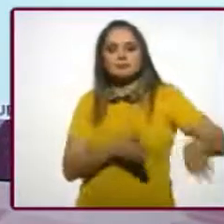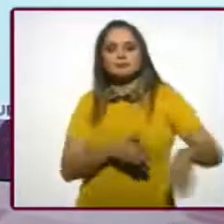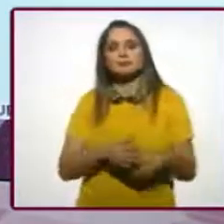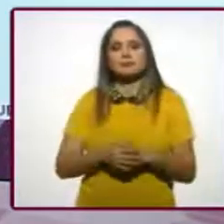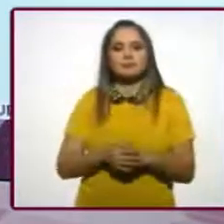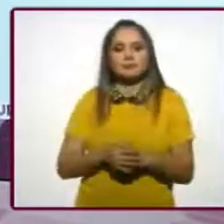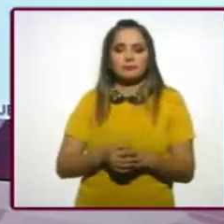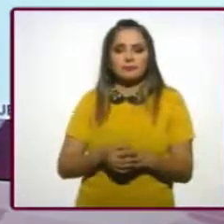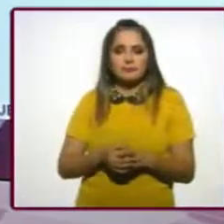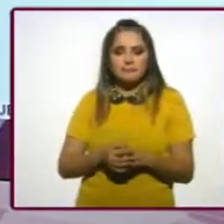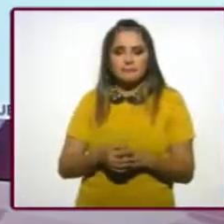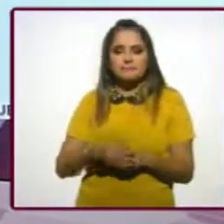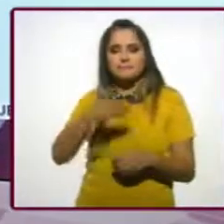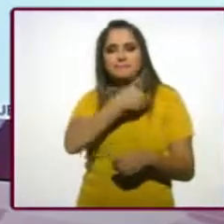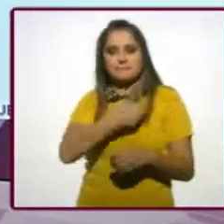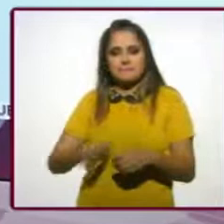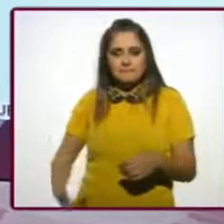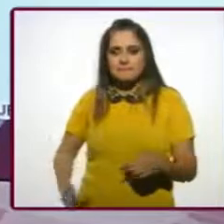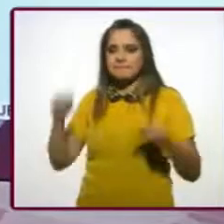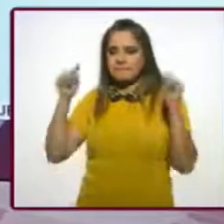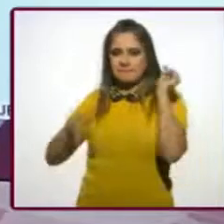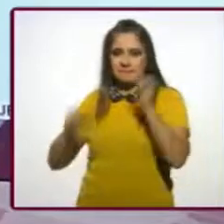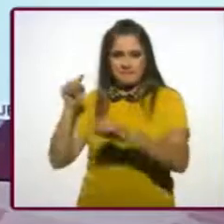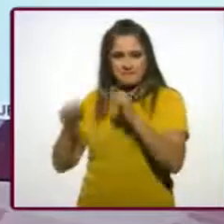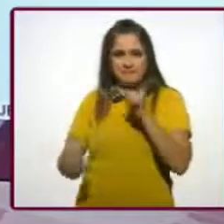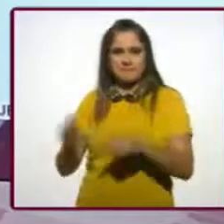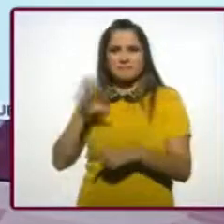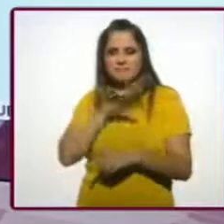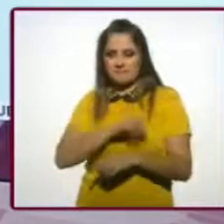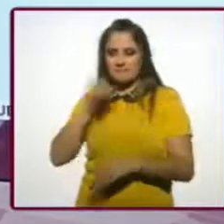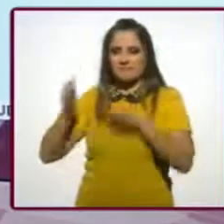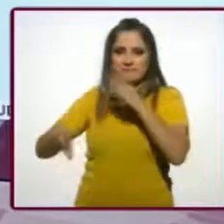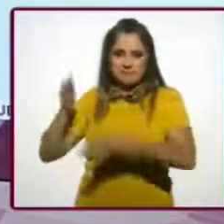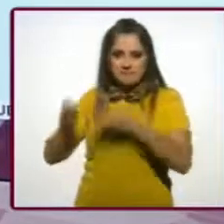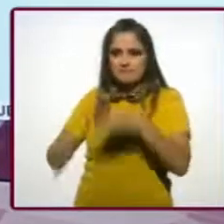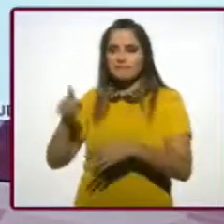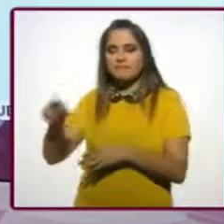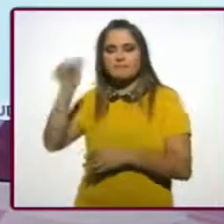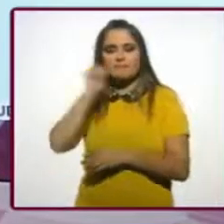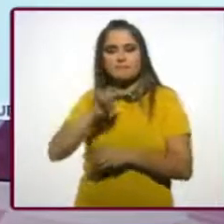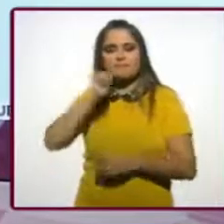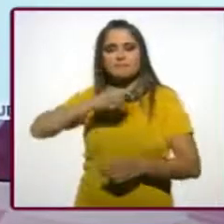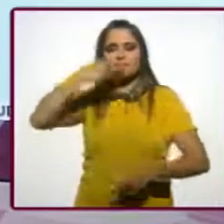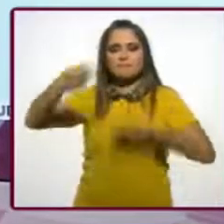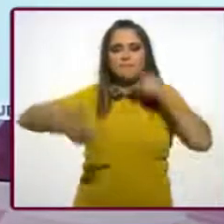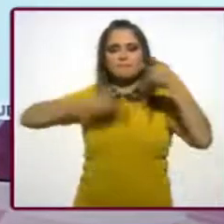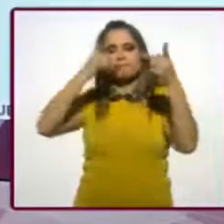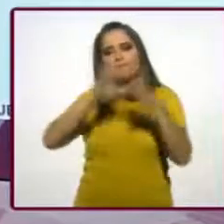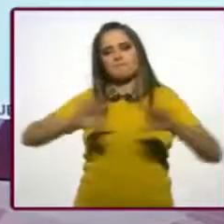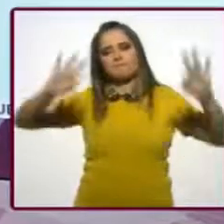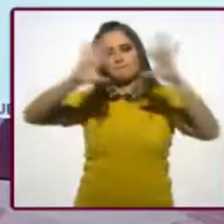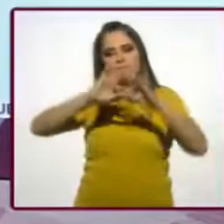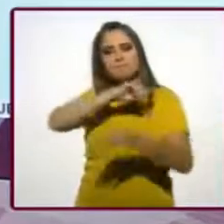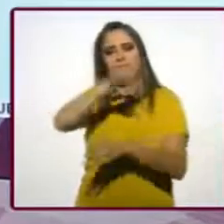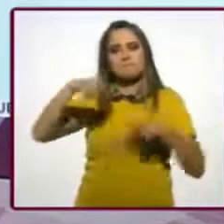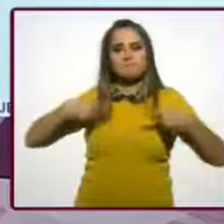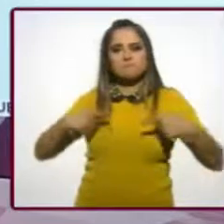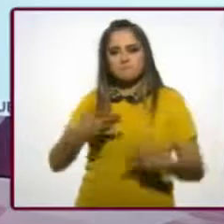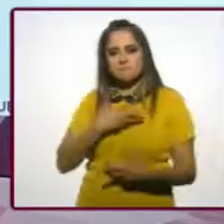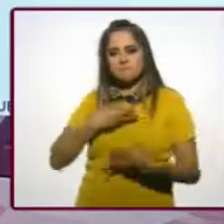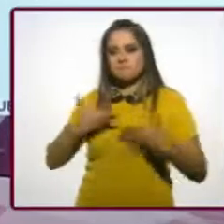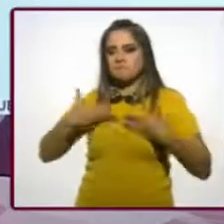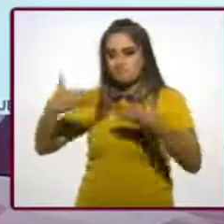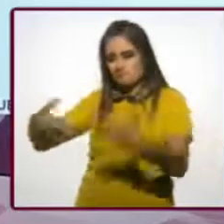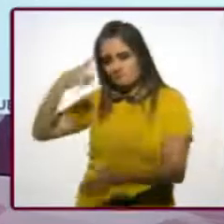capital político que tiene el presidente y, digamos, el discurso que tiene mucha credibilidad y el argumento que parece que tiene mucha credibilidad,